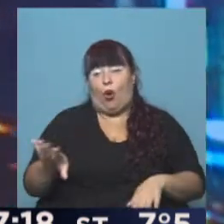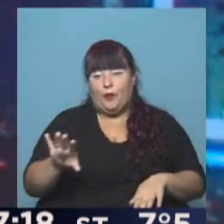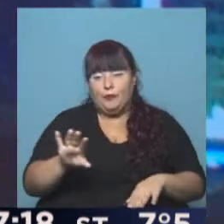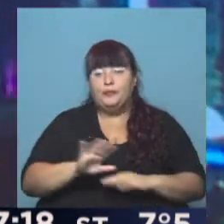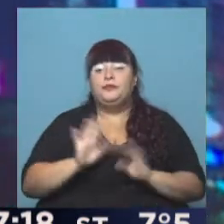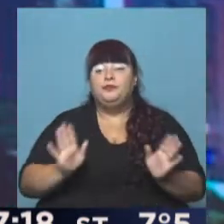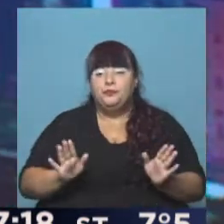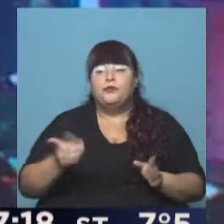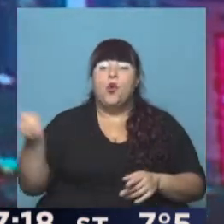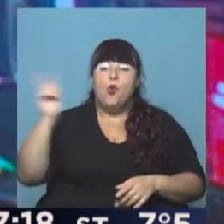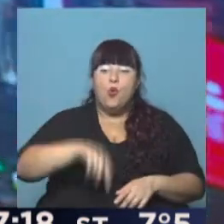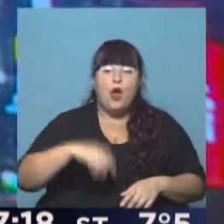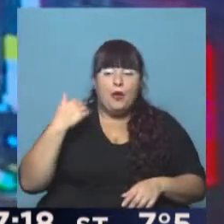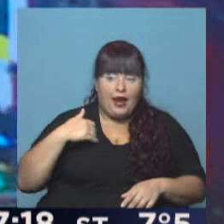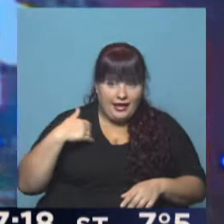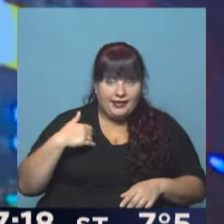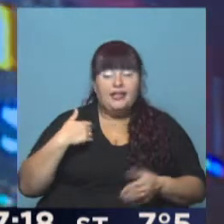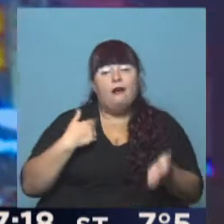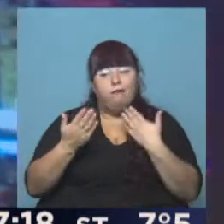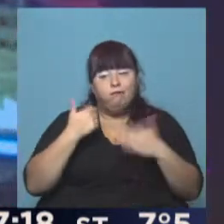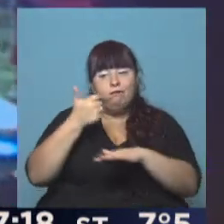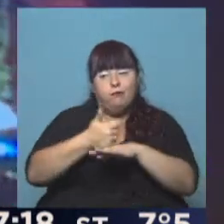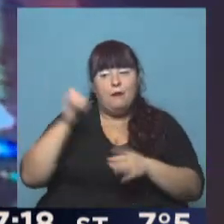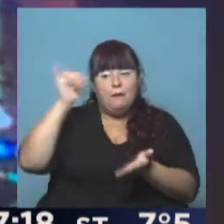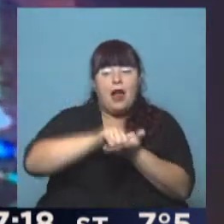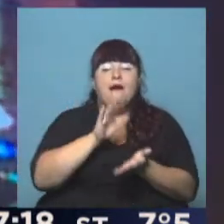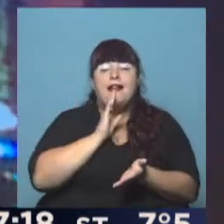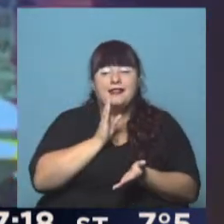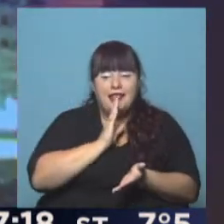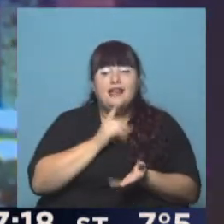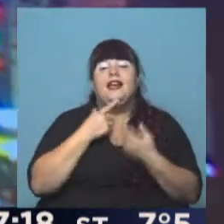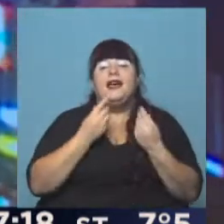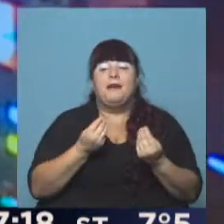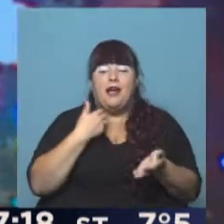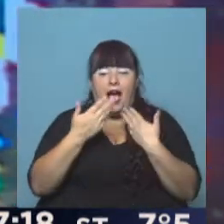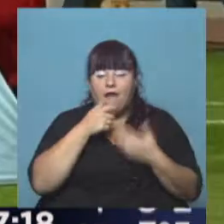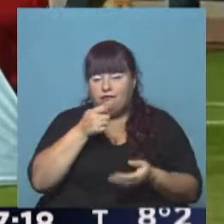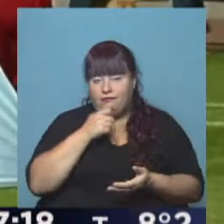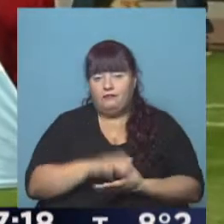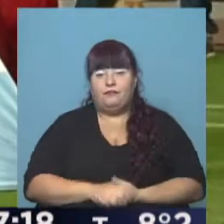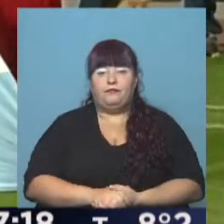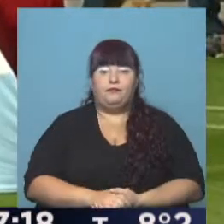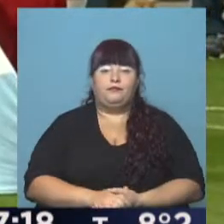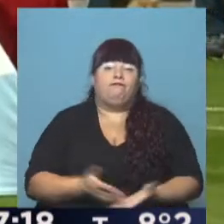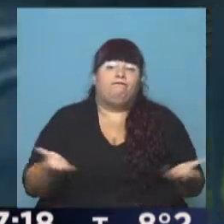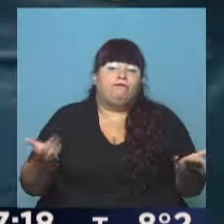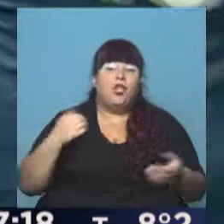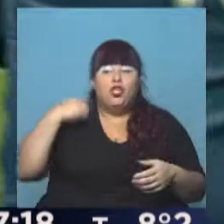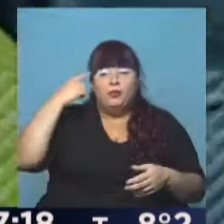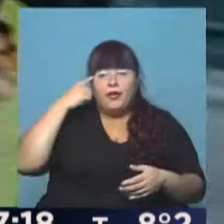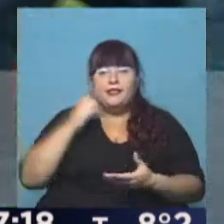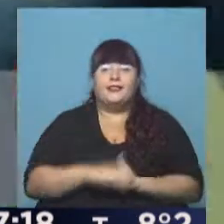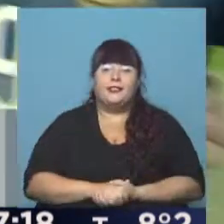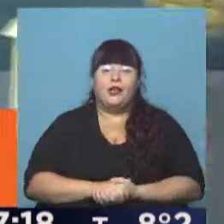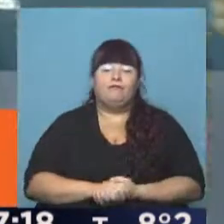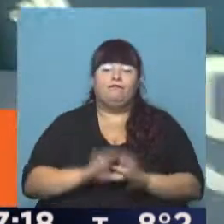eliminados. Regresaron a la Argentina, estuvimos en el aeropuerto de Ezeiza y estos son los testimonios. Bueno, creo que